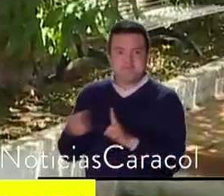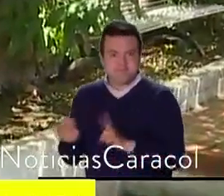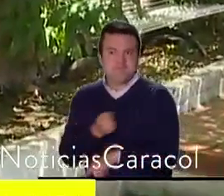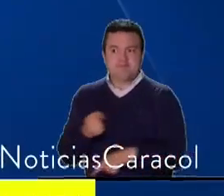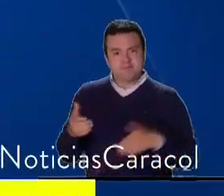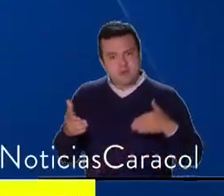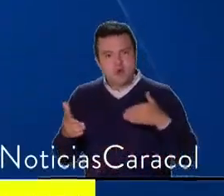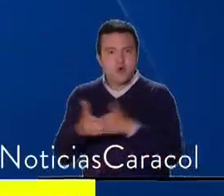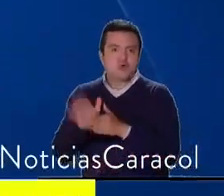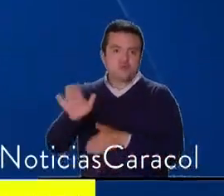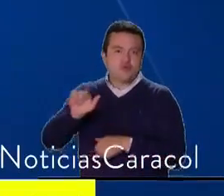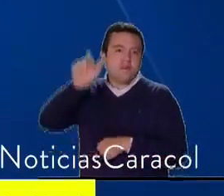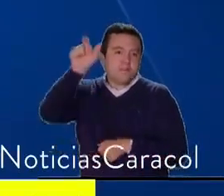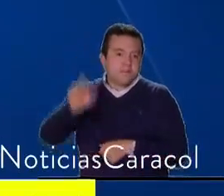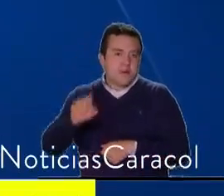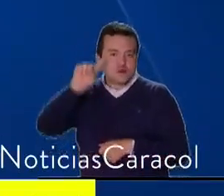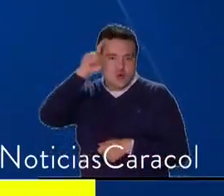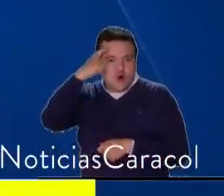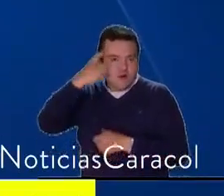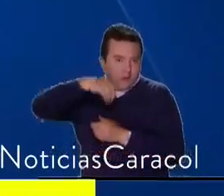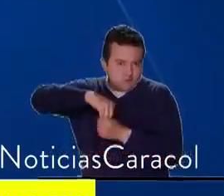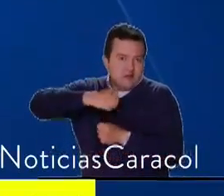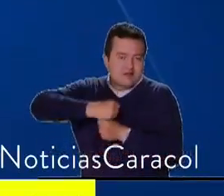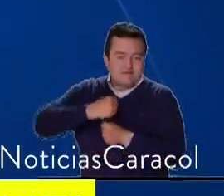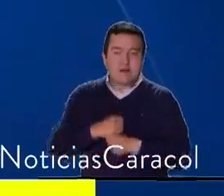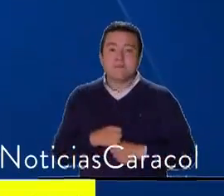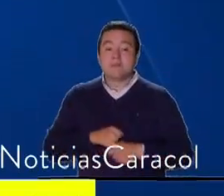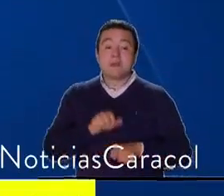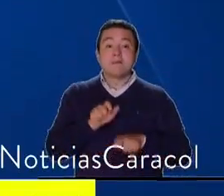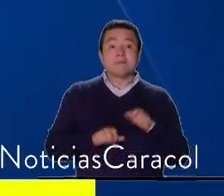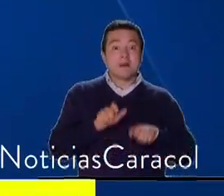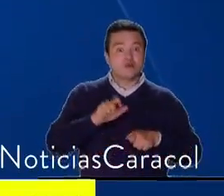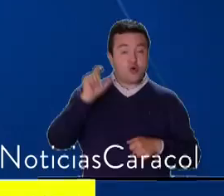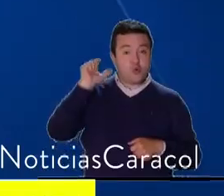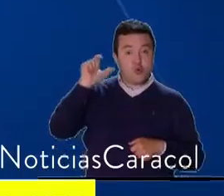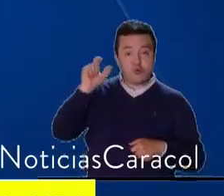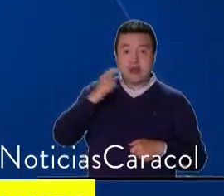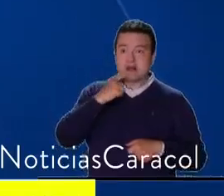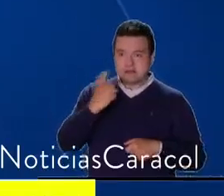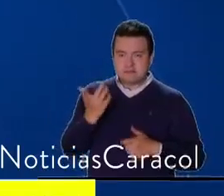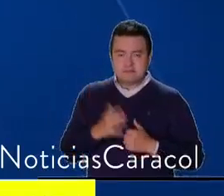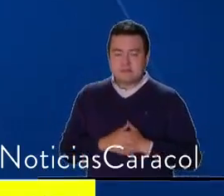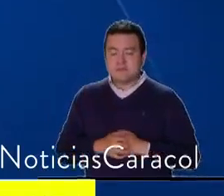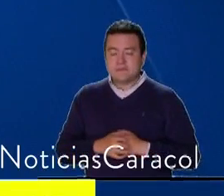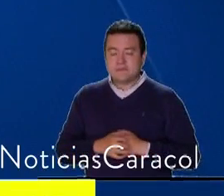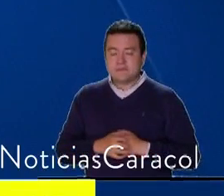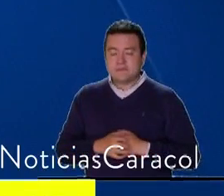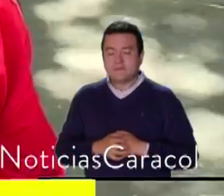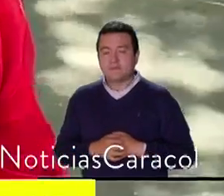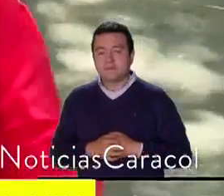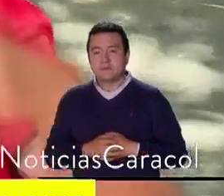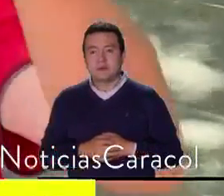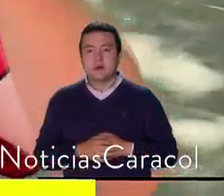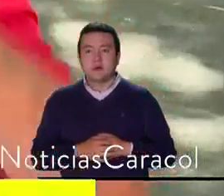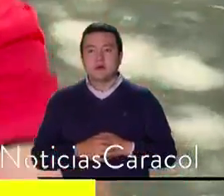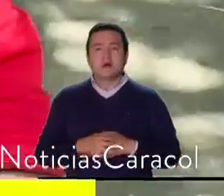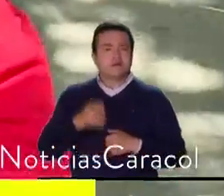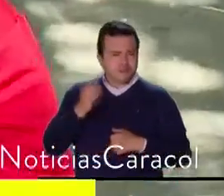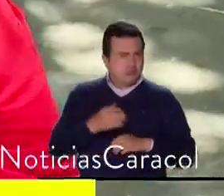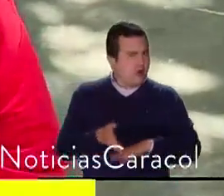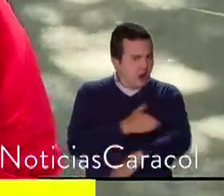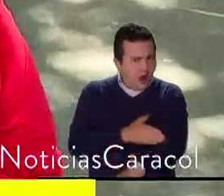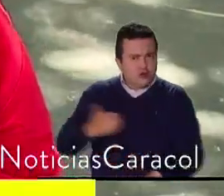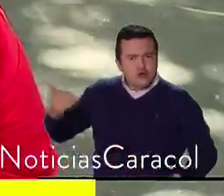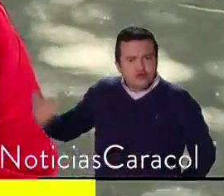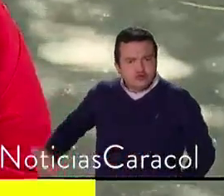a funcionario público. Los ciudadanos en Cúcuta se pronunciaron sobre este caso. Cuando yo me crié, a la policía se